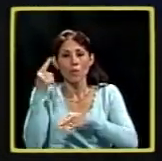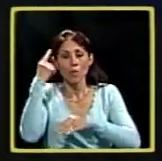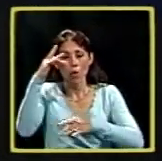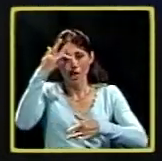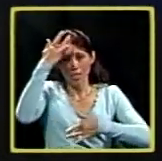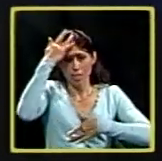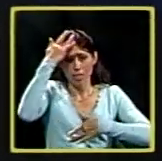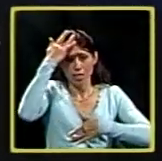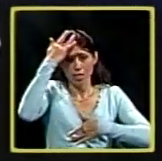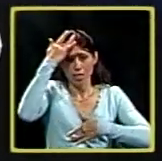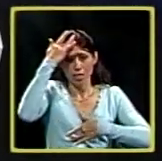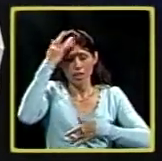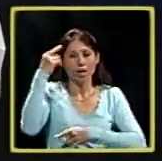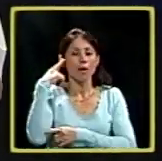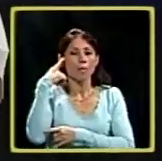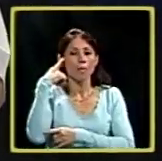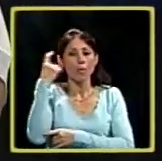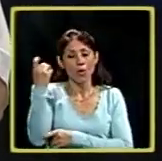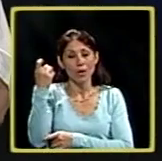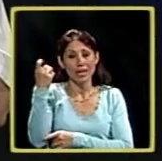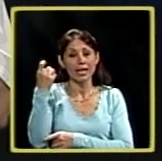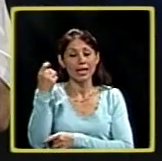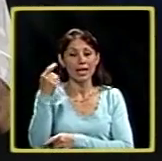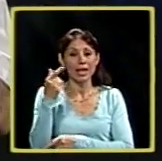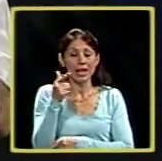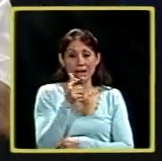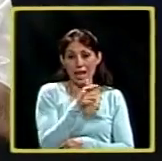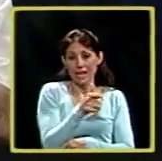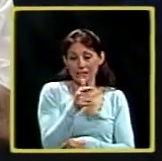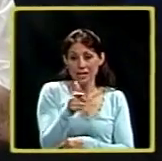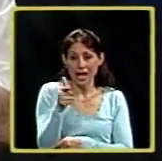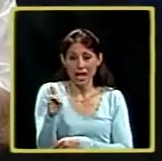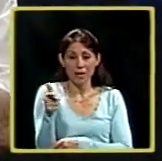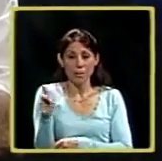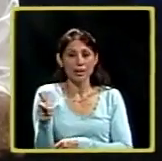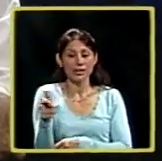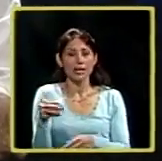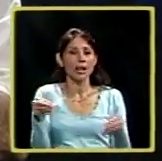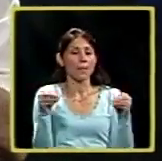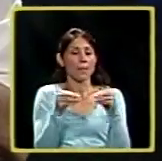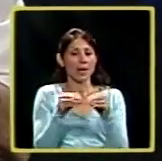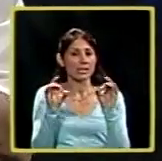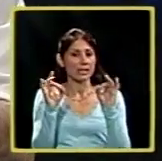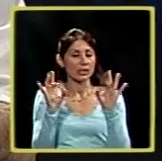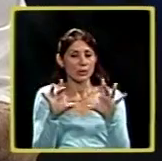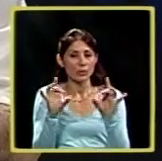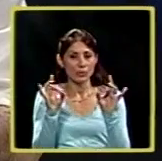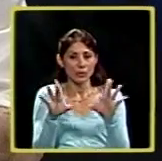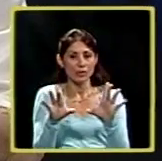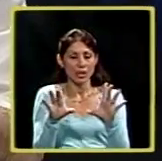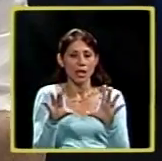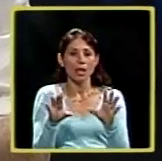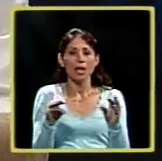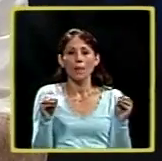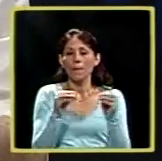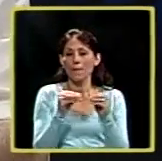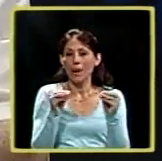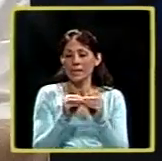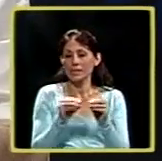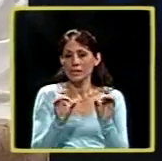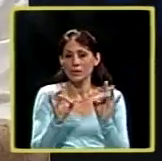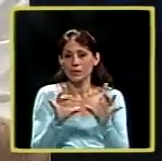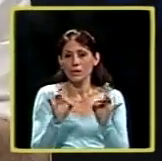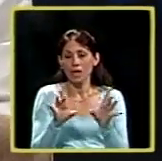las armas habían adquirido un carácter mucho más agresivo, disparaban más balas por fracción